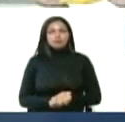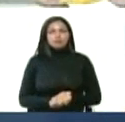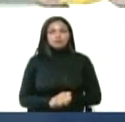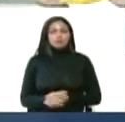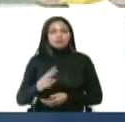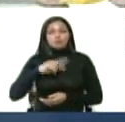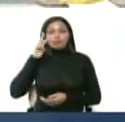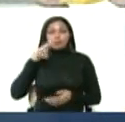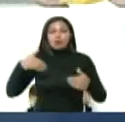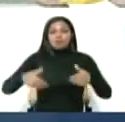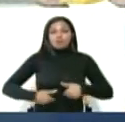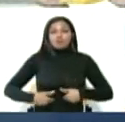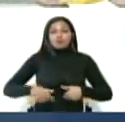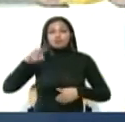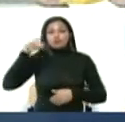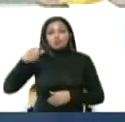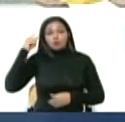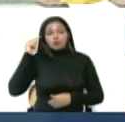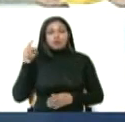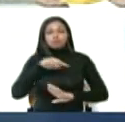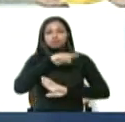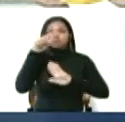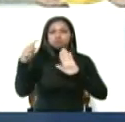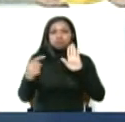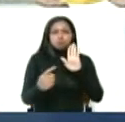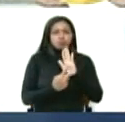esfuerzo diario las 24 horas del día.